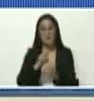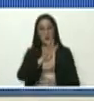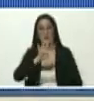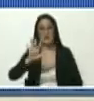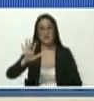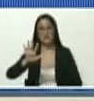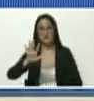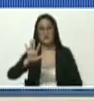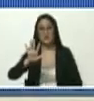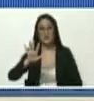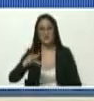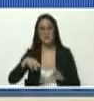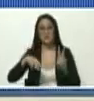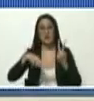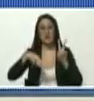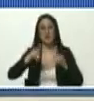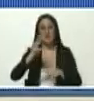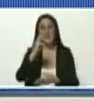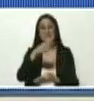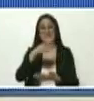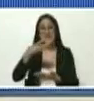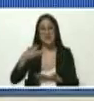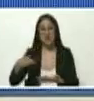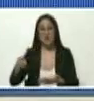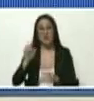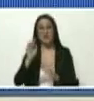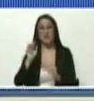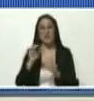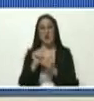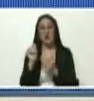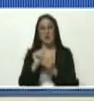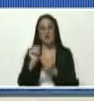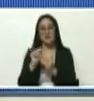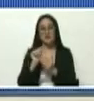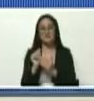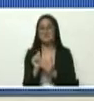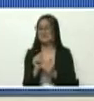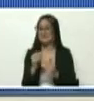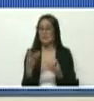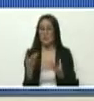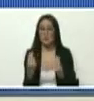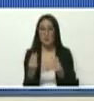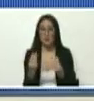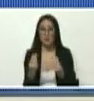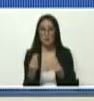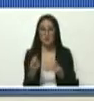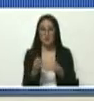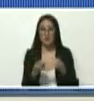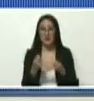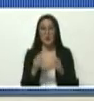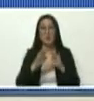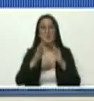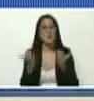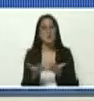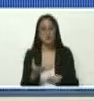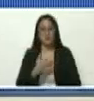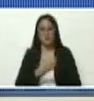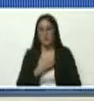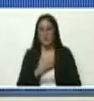2045. 12 trillones de dólares. Se trata de una suma enorme de dólares. Y el mundo no